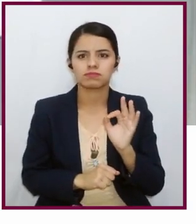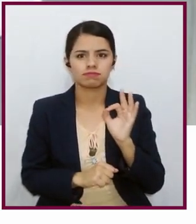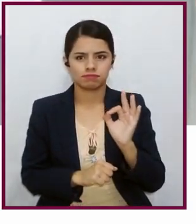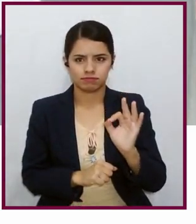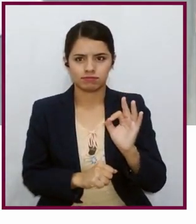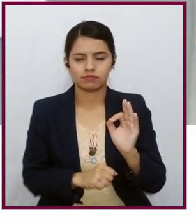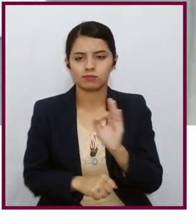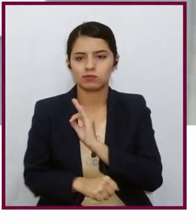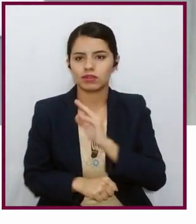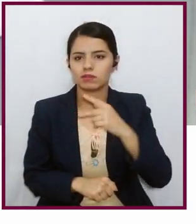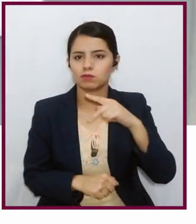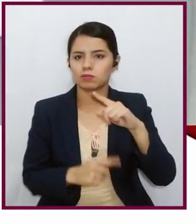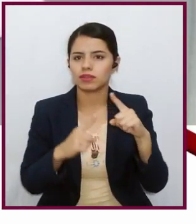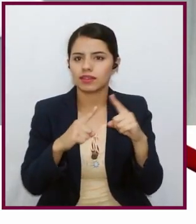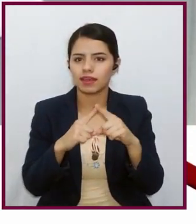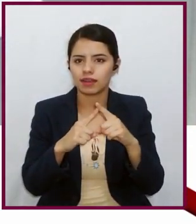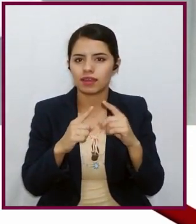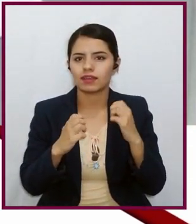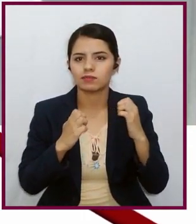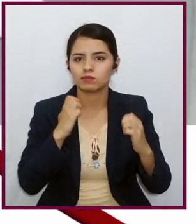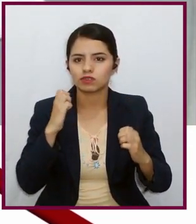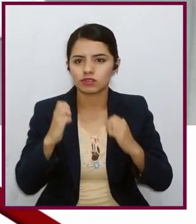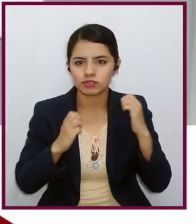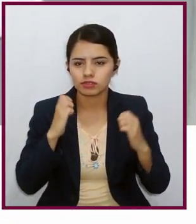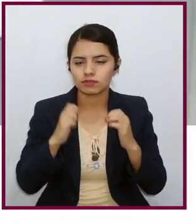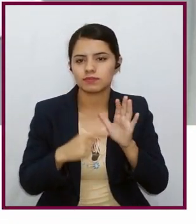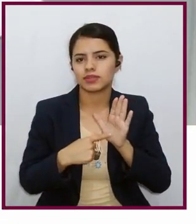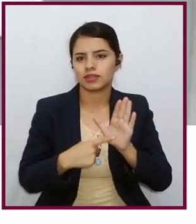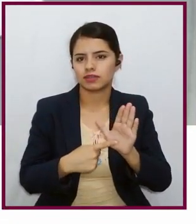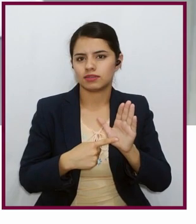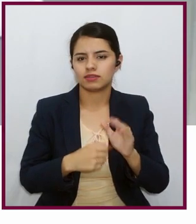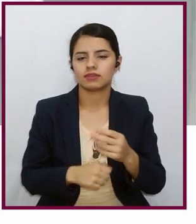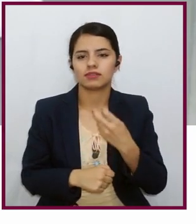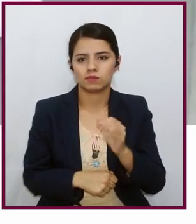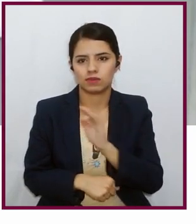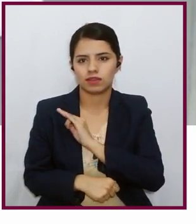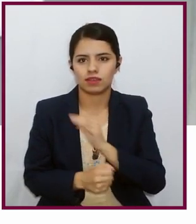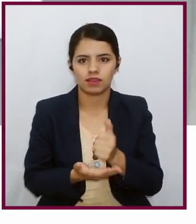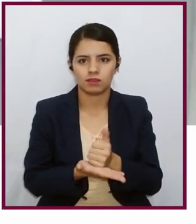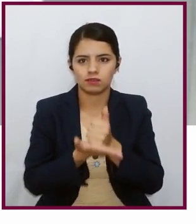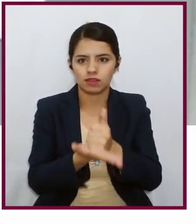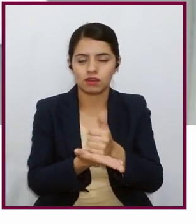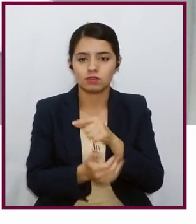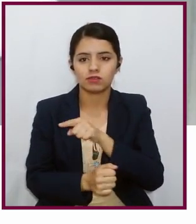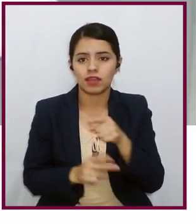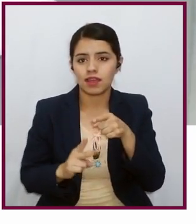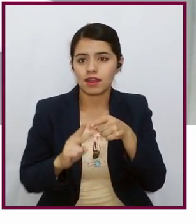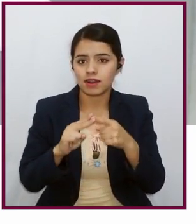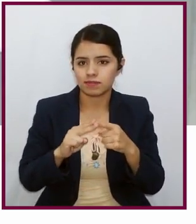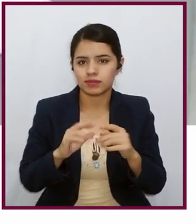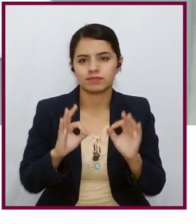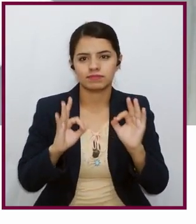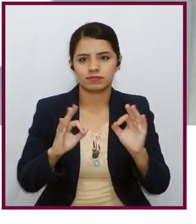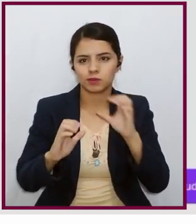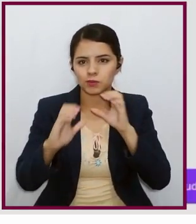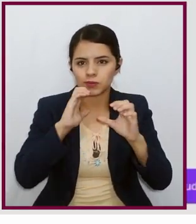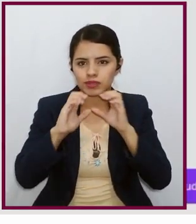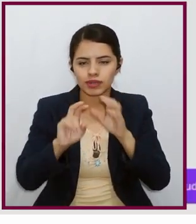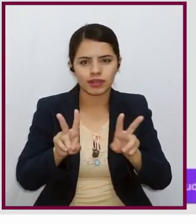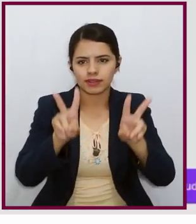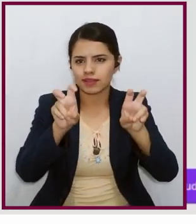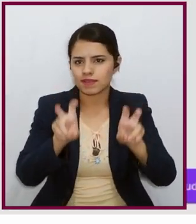preguntas qué, cómo y para qué. Eso creo que es muy importante para que nosotros podamos tener la información clara